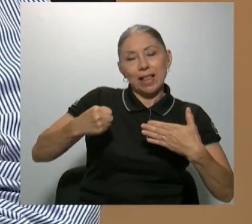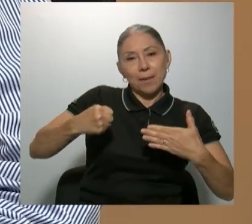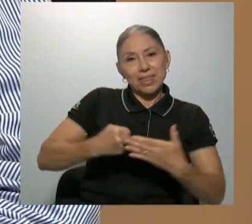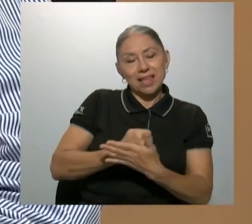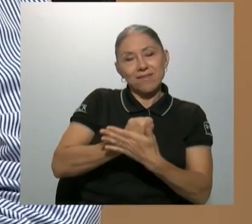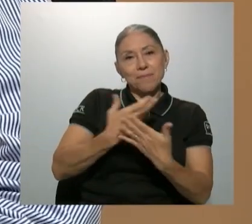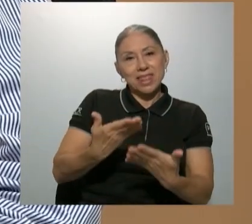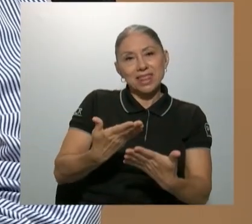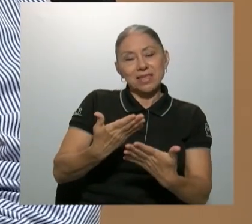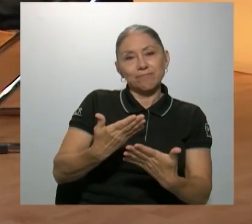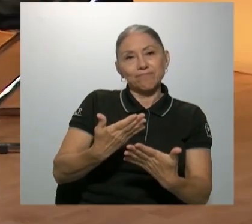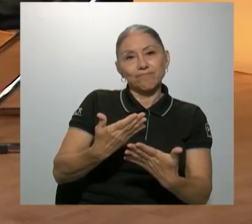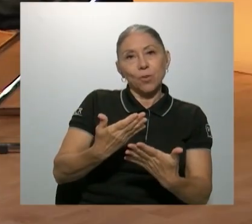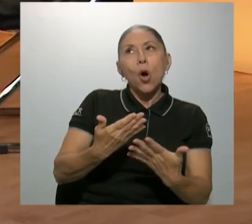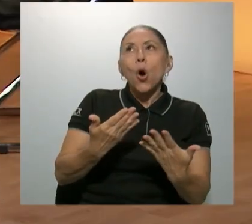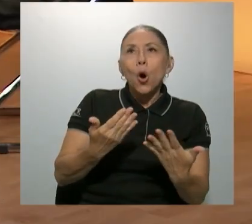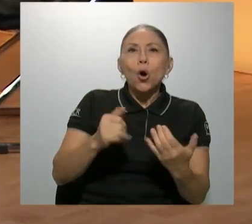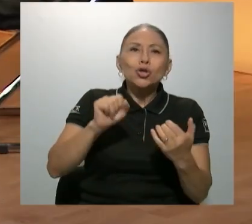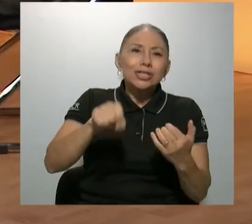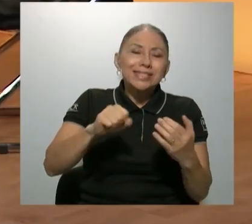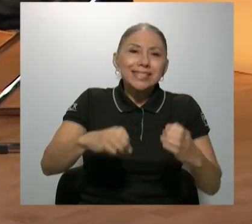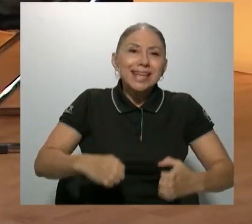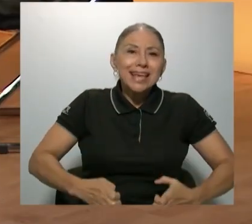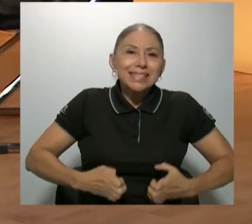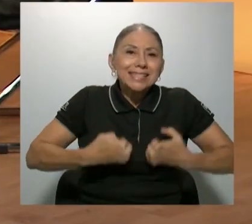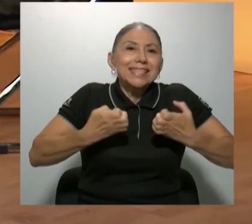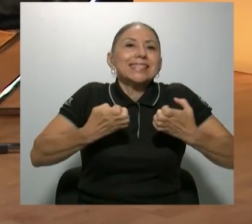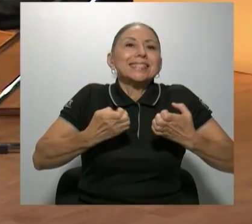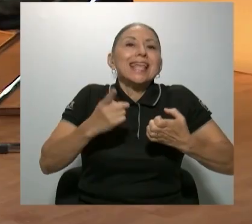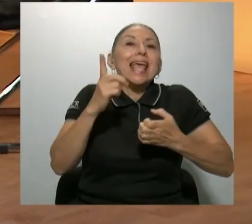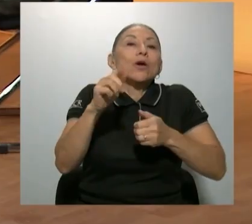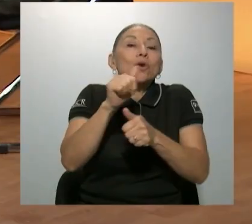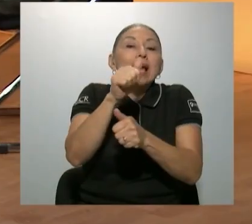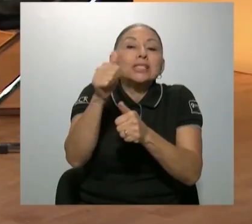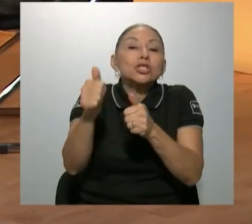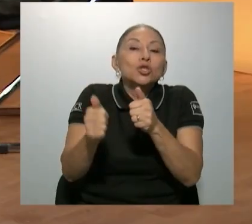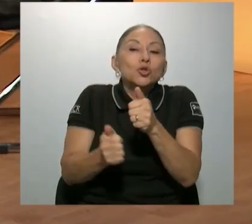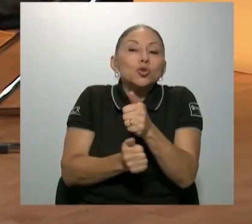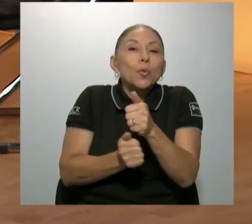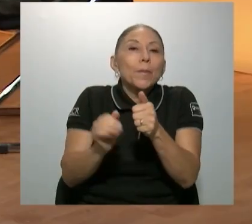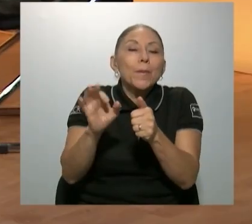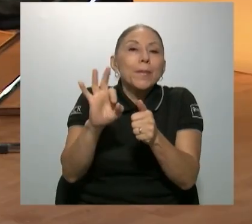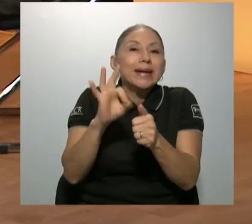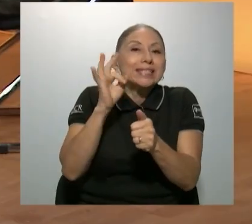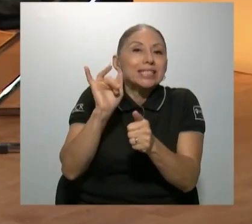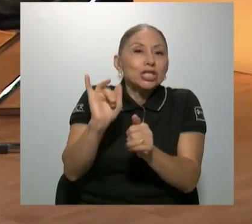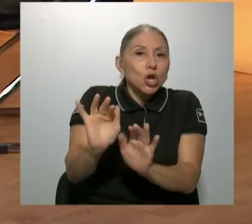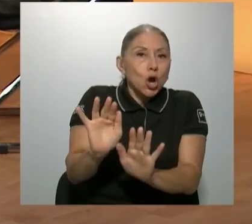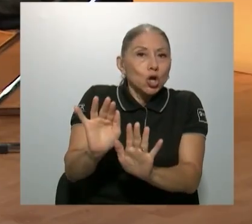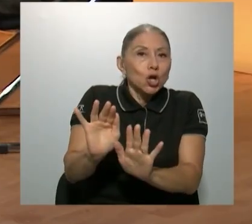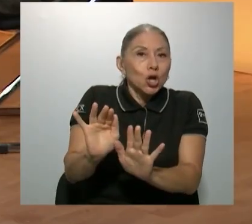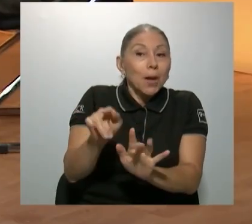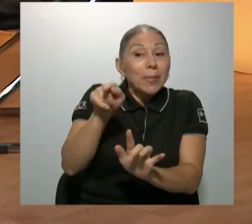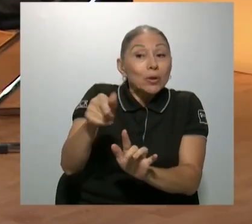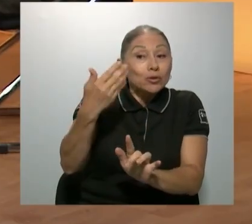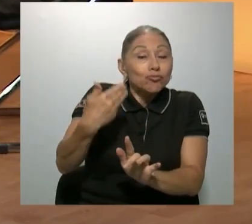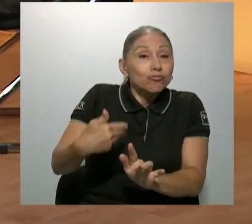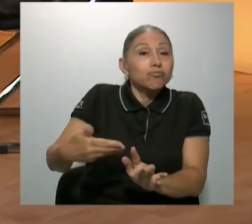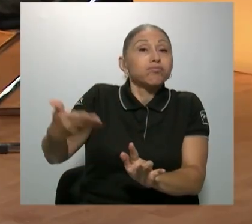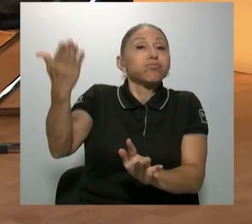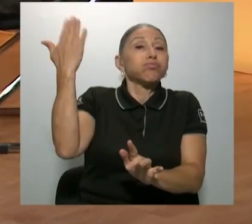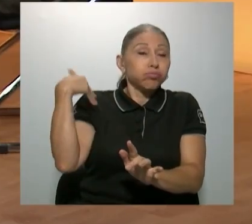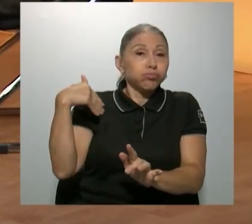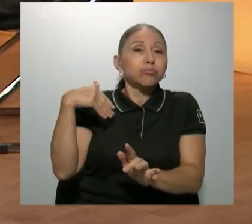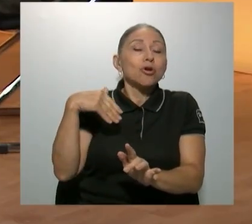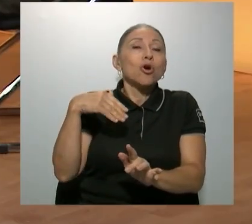lamentablemente, o existe en una subversión, si es que de alguna manera, que tuvo su